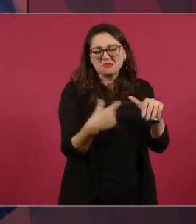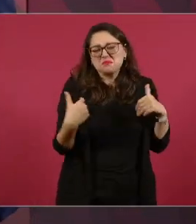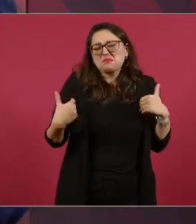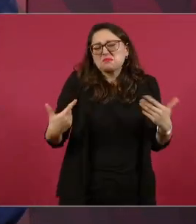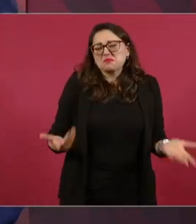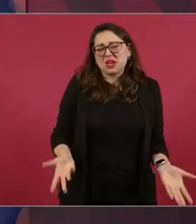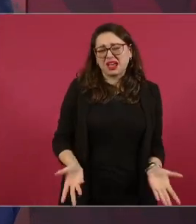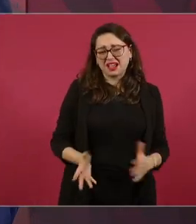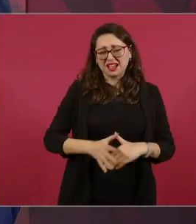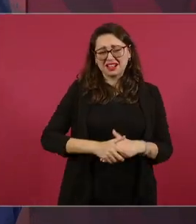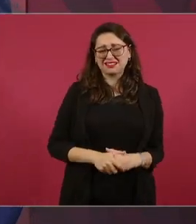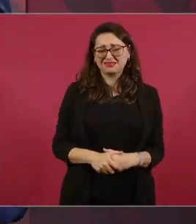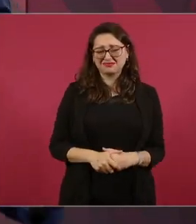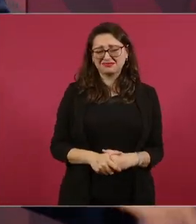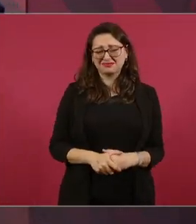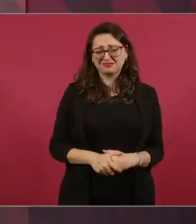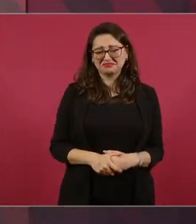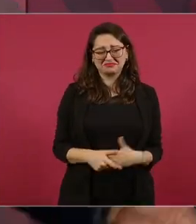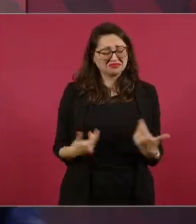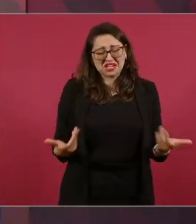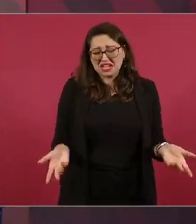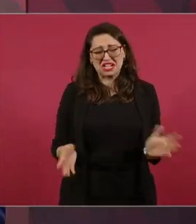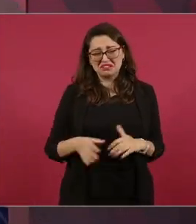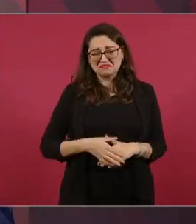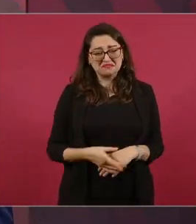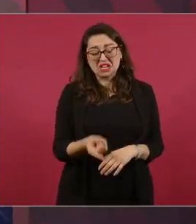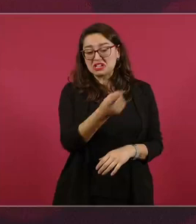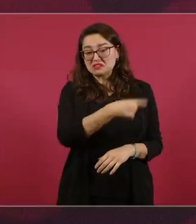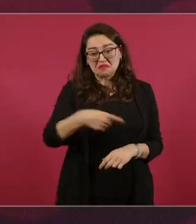pues no es así, señora, pero sigue usted su camino,